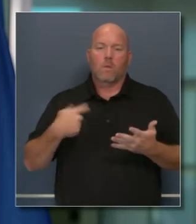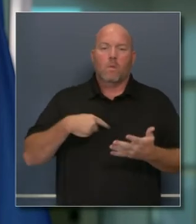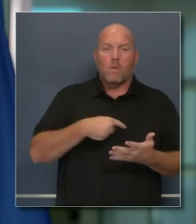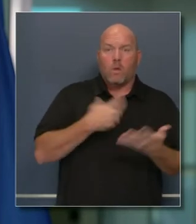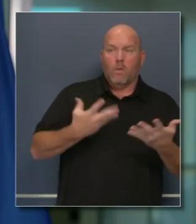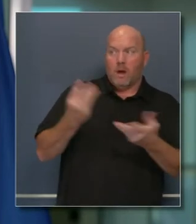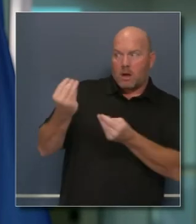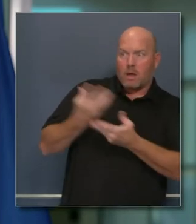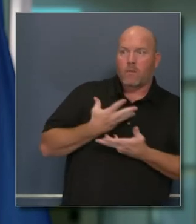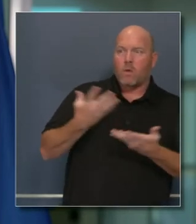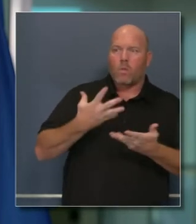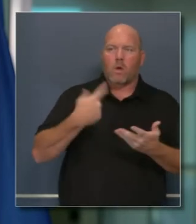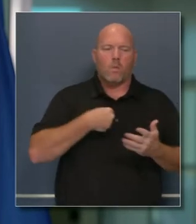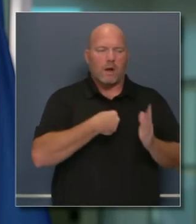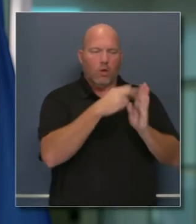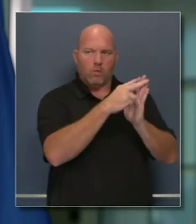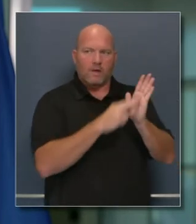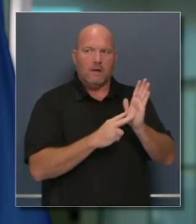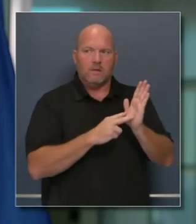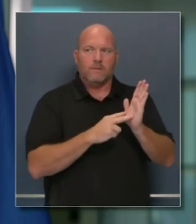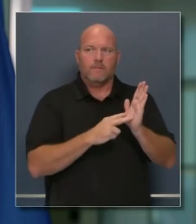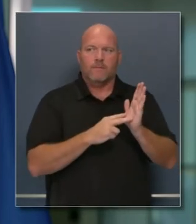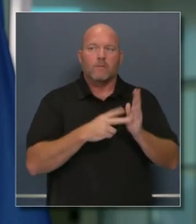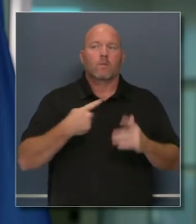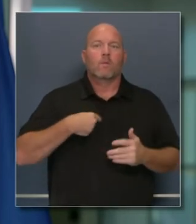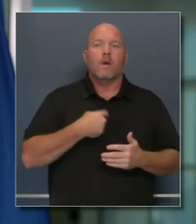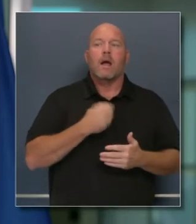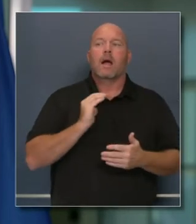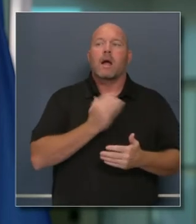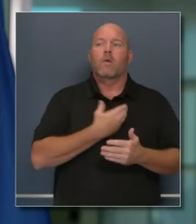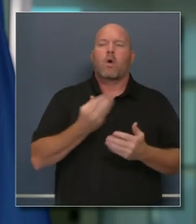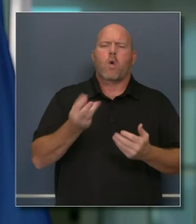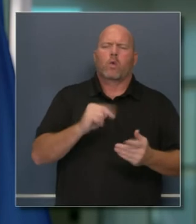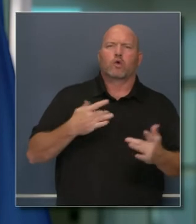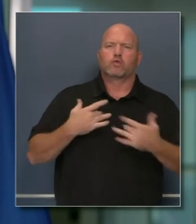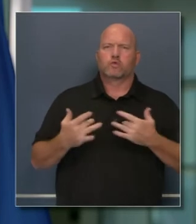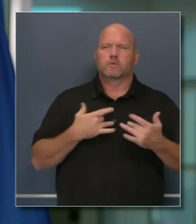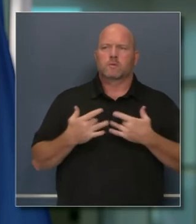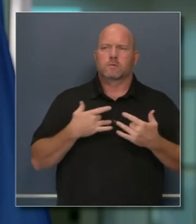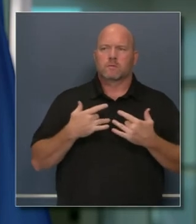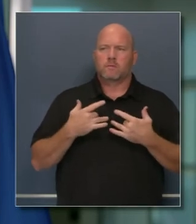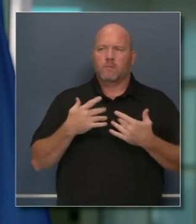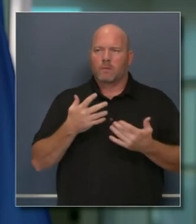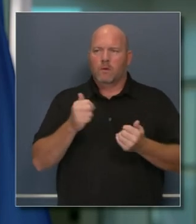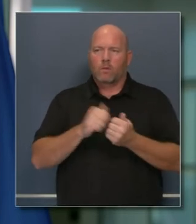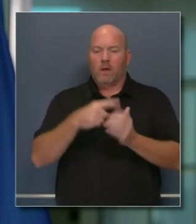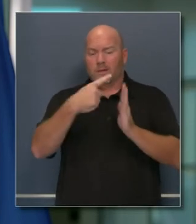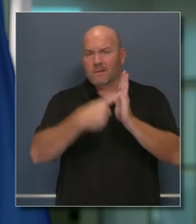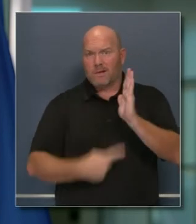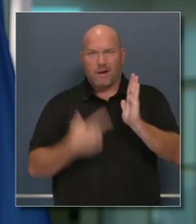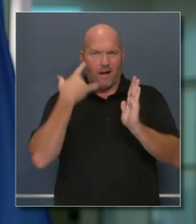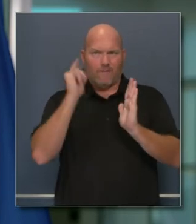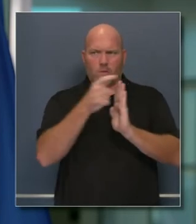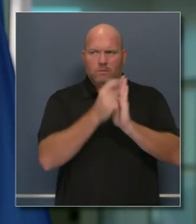qué podemos leer y qué podemos averiguar nosotros por nuestra cuenta